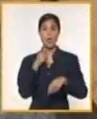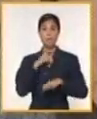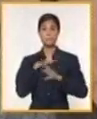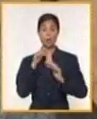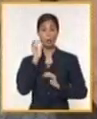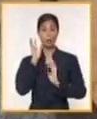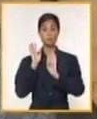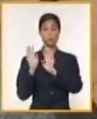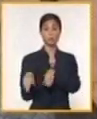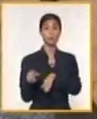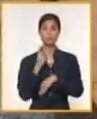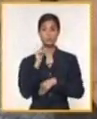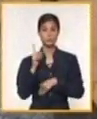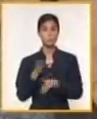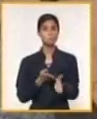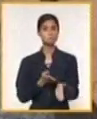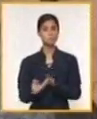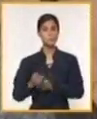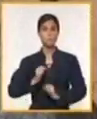dictados de nadie.